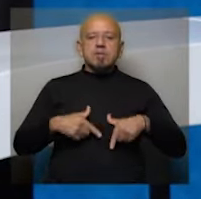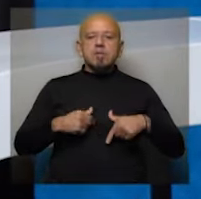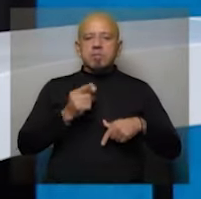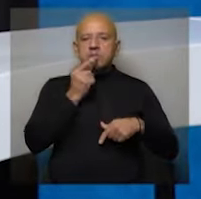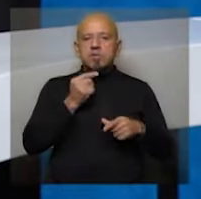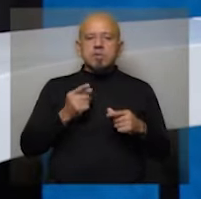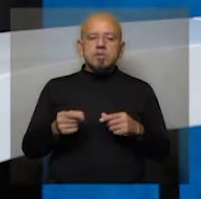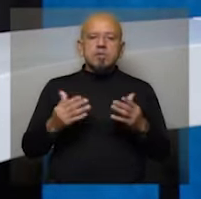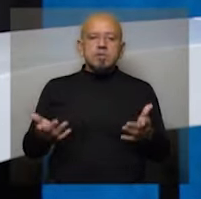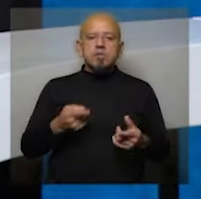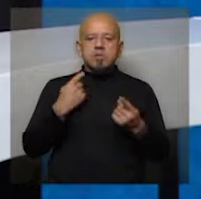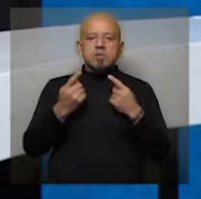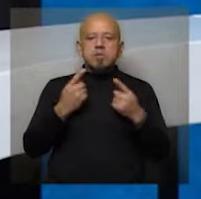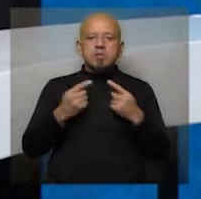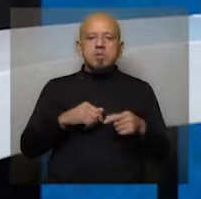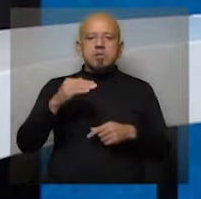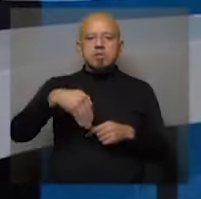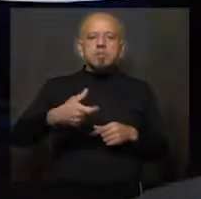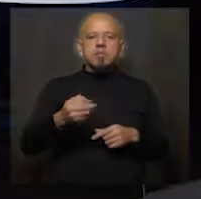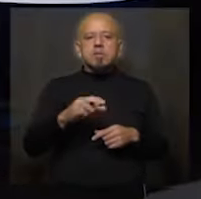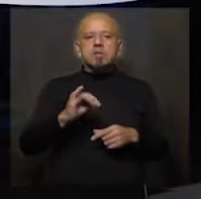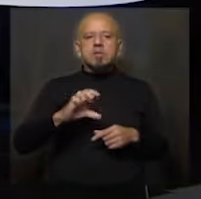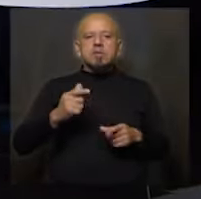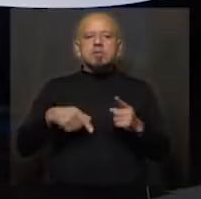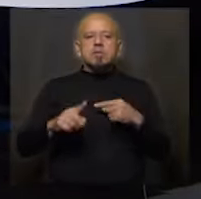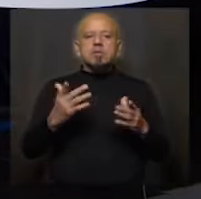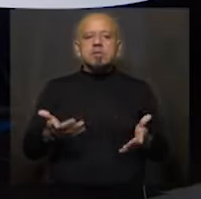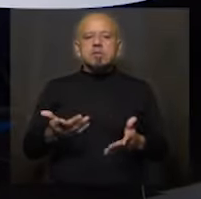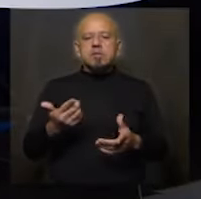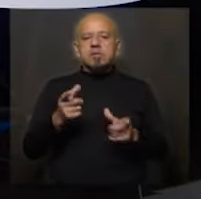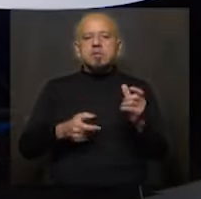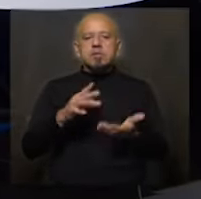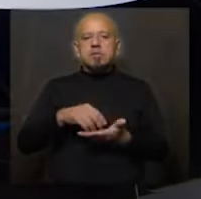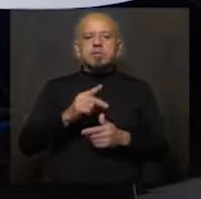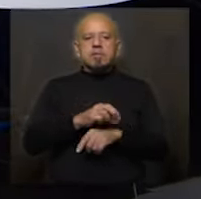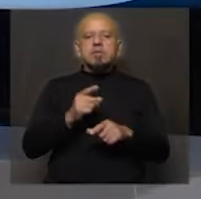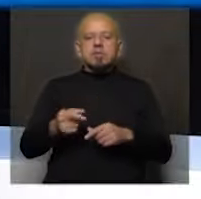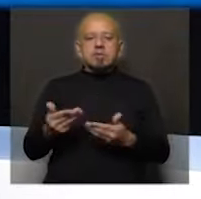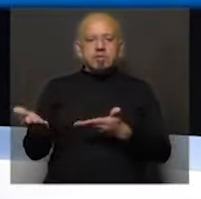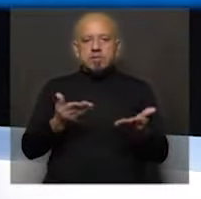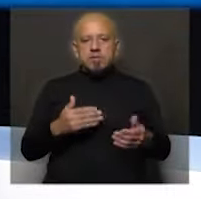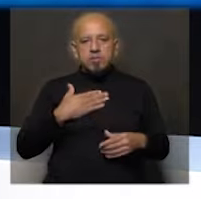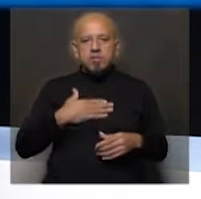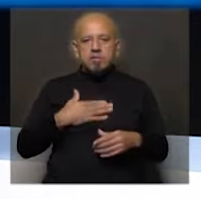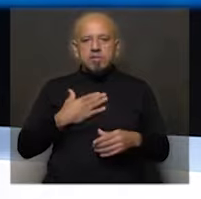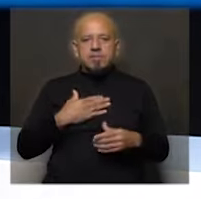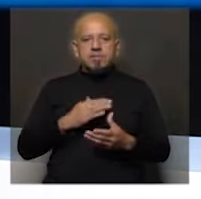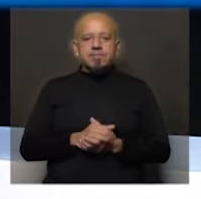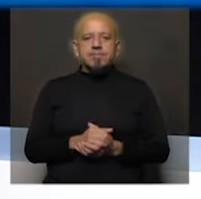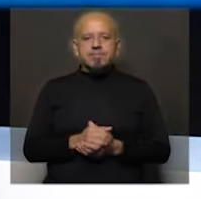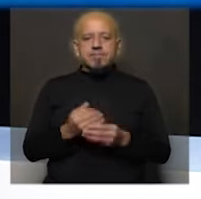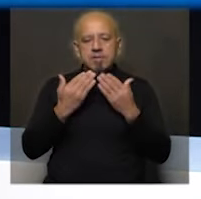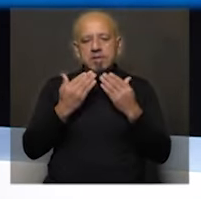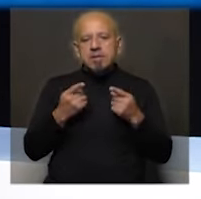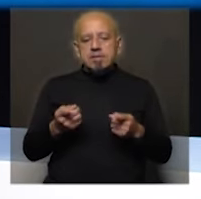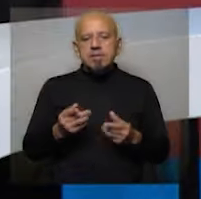recibo y voy a conversar con Mariela solaris directora de la unidad de víctimas de la fiscalía Cómo estás Mariela bienvenida la un gusto estarte por acá un gusto Muchas gracias